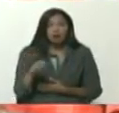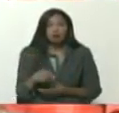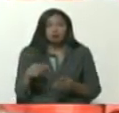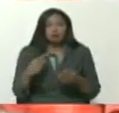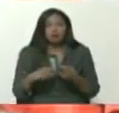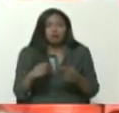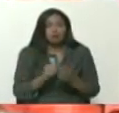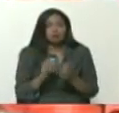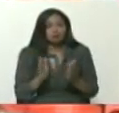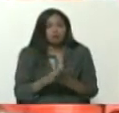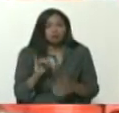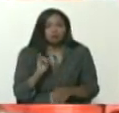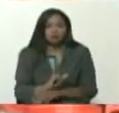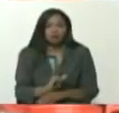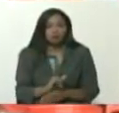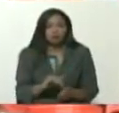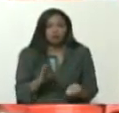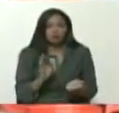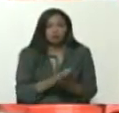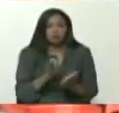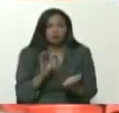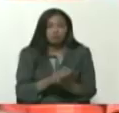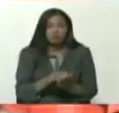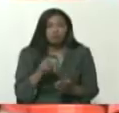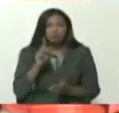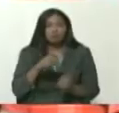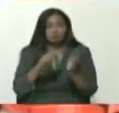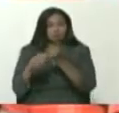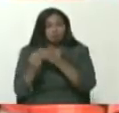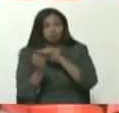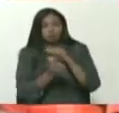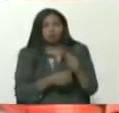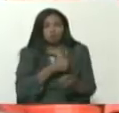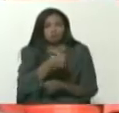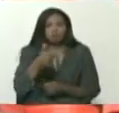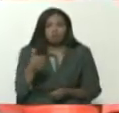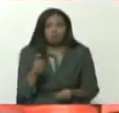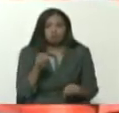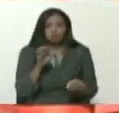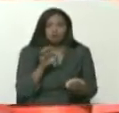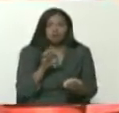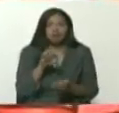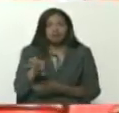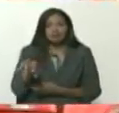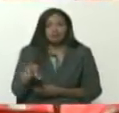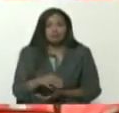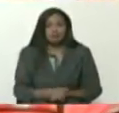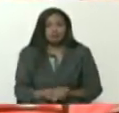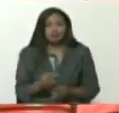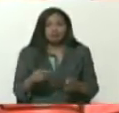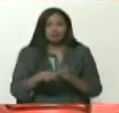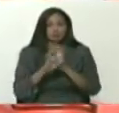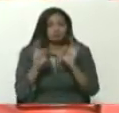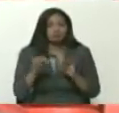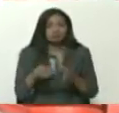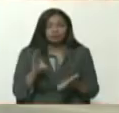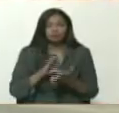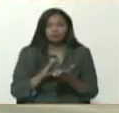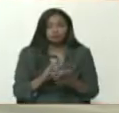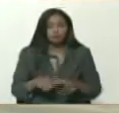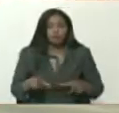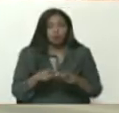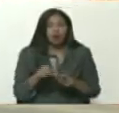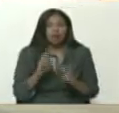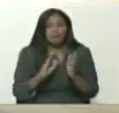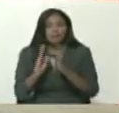Anzoátegui, del estado Sucre, del estado Nueva Esparta, del estado del Tamacuro y de cada uno de los estados, del estado Monagas, que forman parte de este centro de acopio para